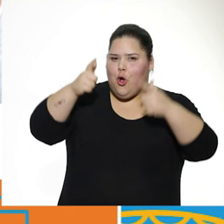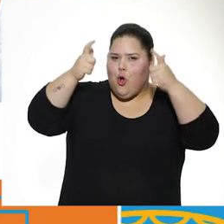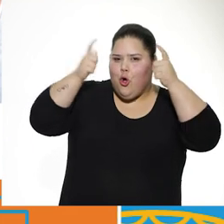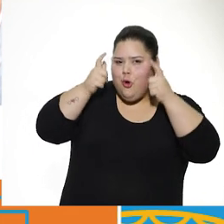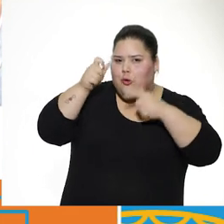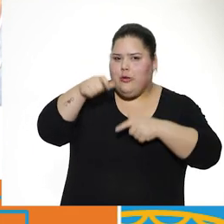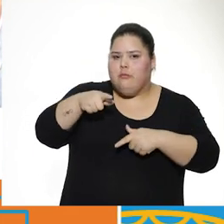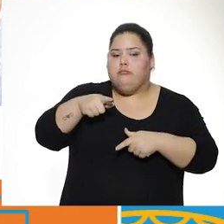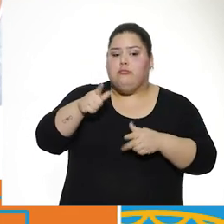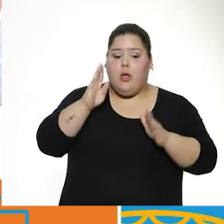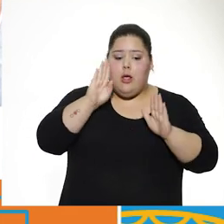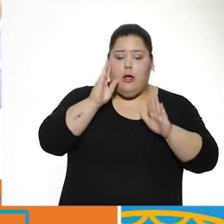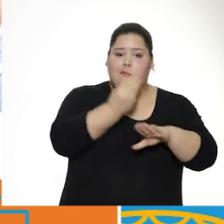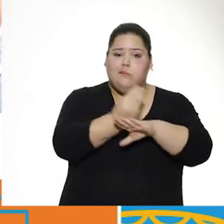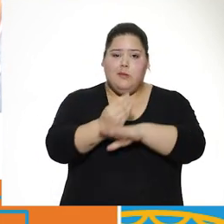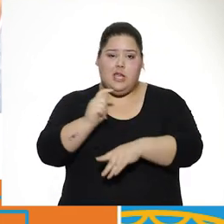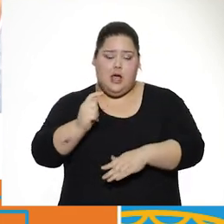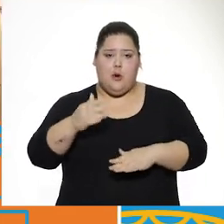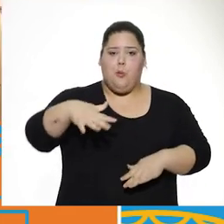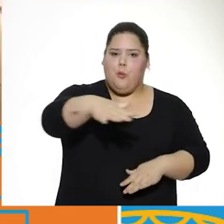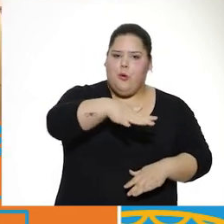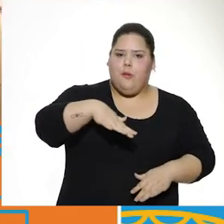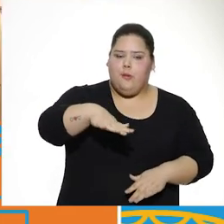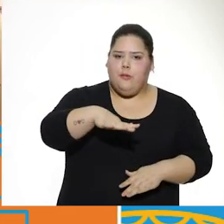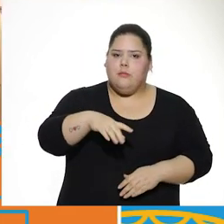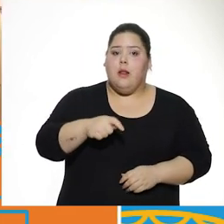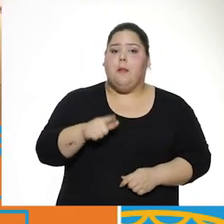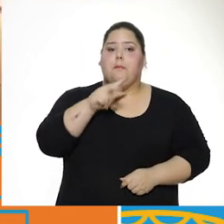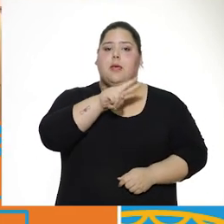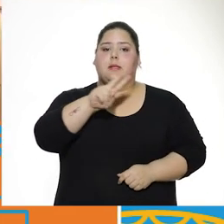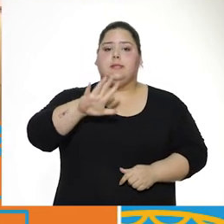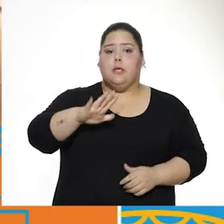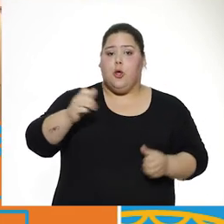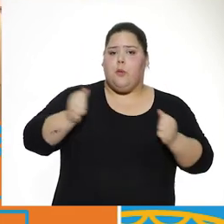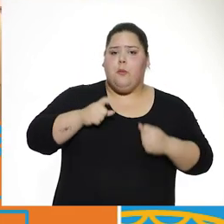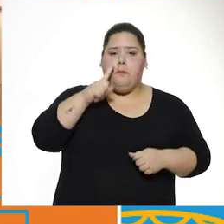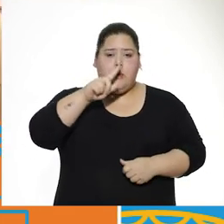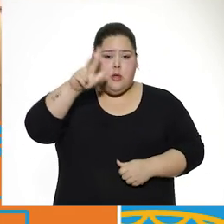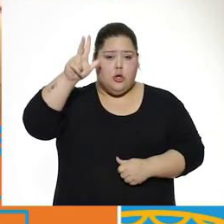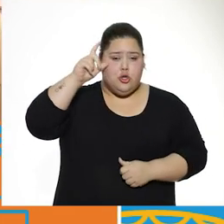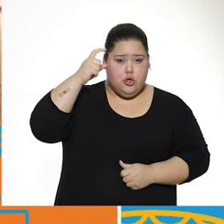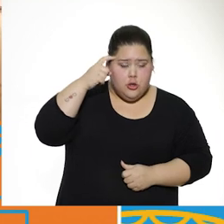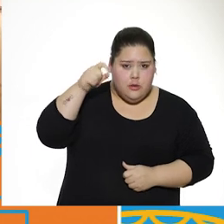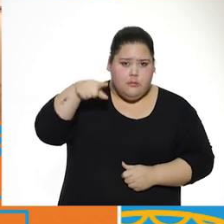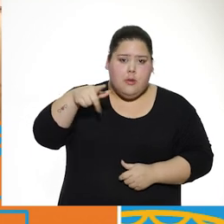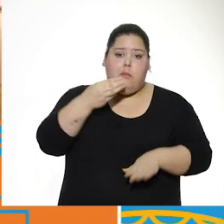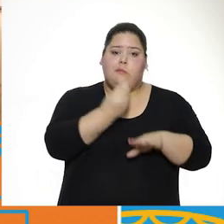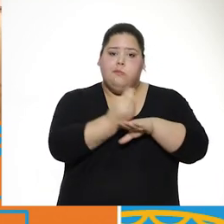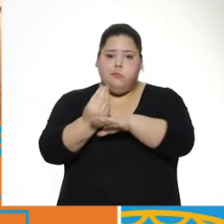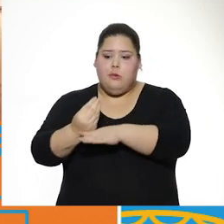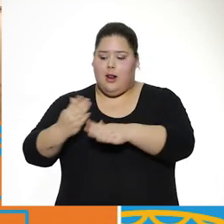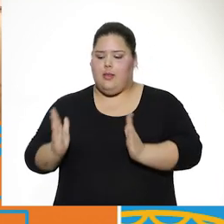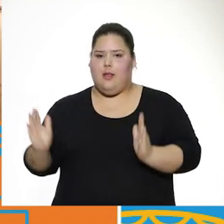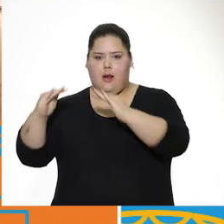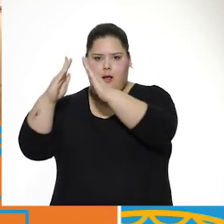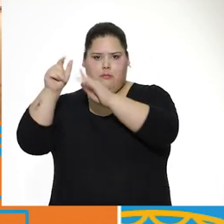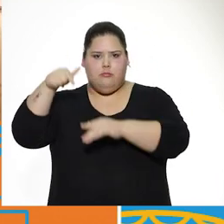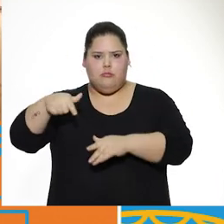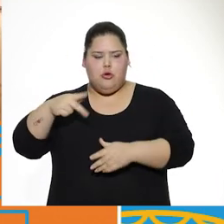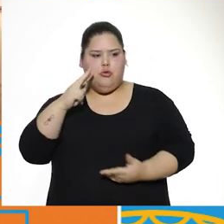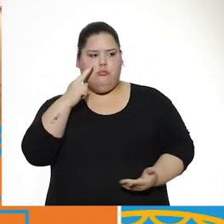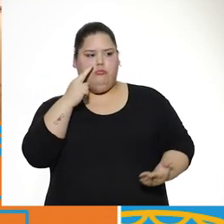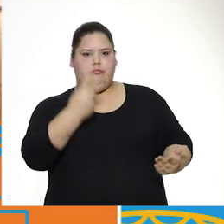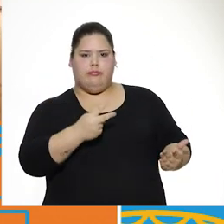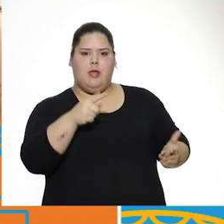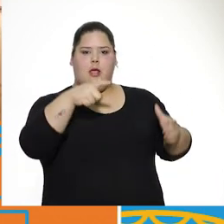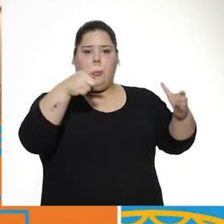absolutismo y dirigido a la soberanía popular. El 25 de mayo de 1810, los integrantes del Cabildo